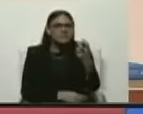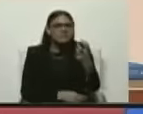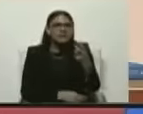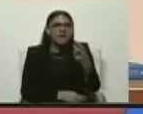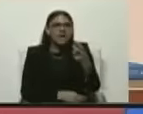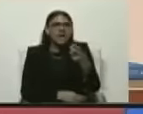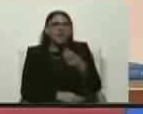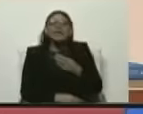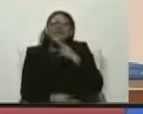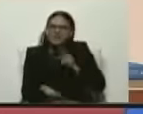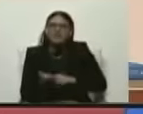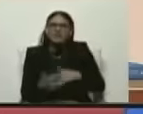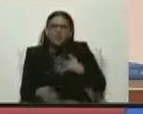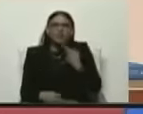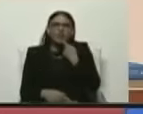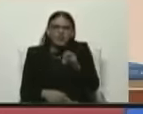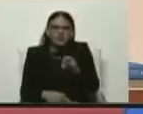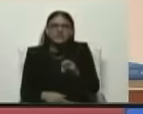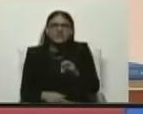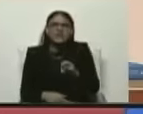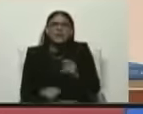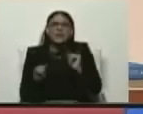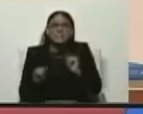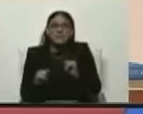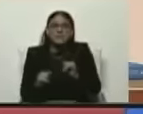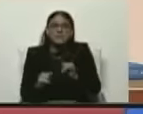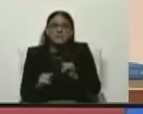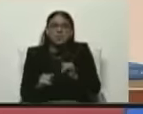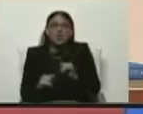sin dudas decir que este evento es al